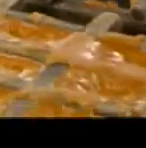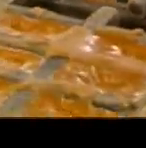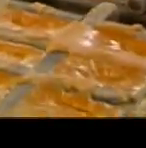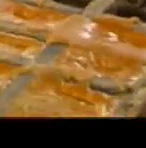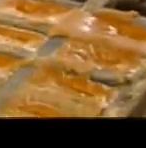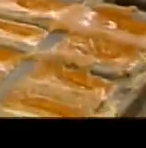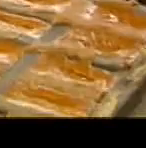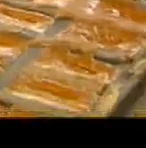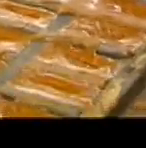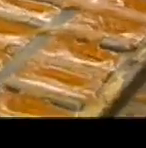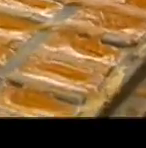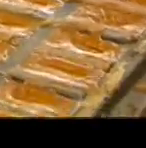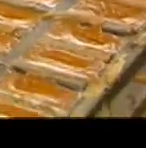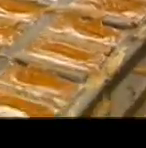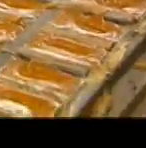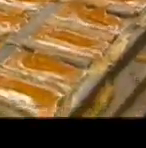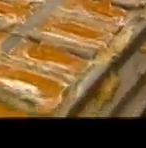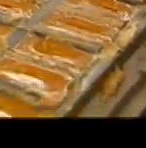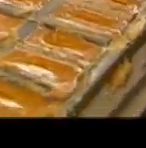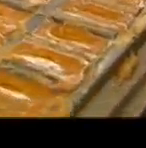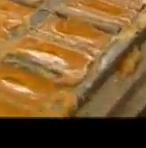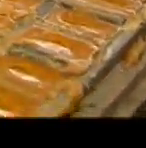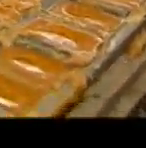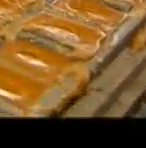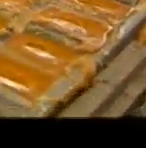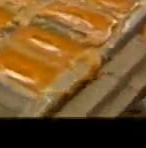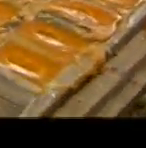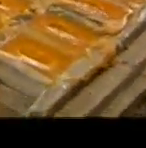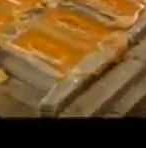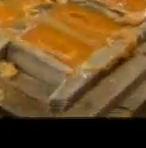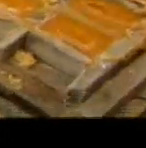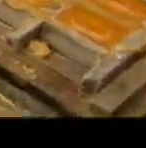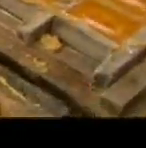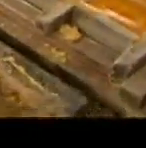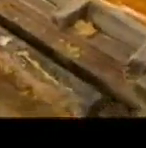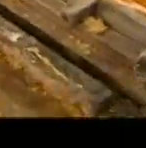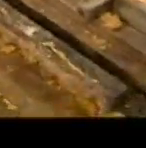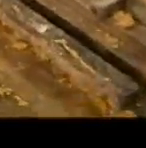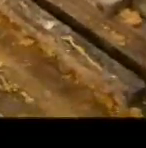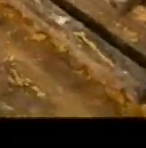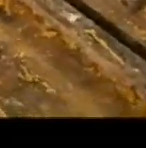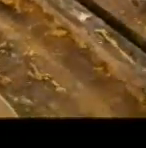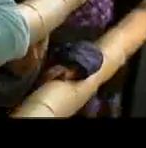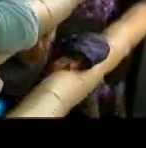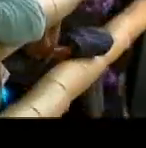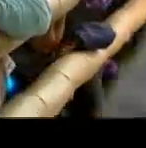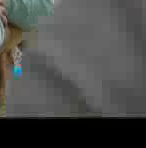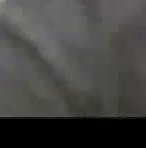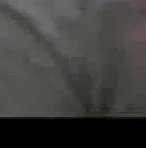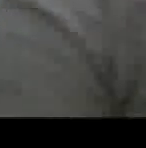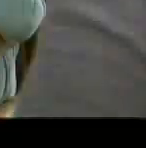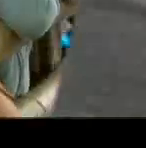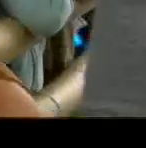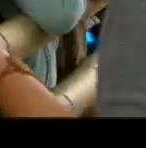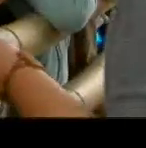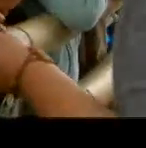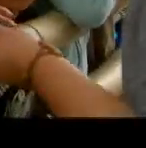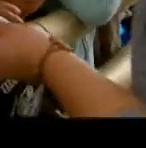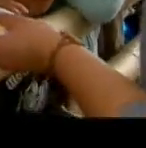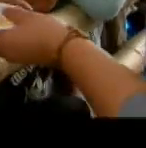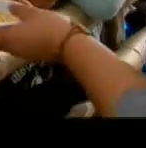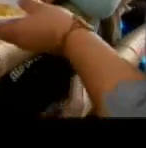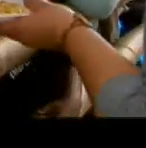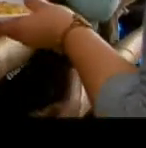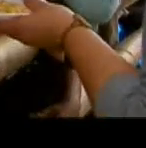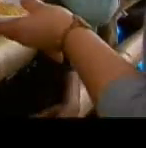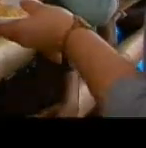la panela granulada, conocida como la azúcar, ¿no? Hemos elaborado todos los productos y todas las bondades que sale de la caña.